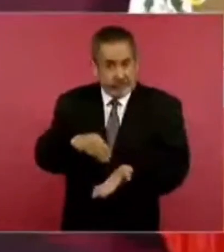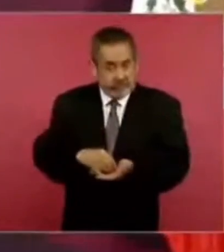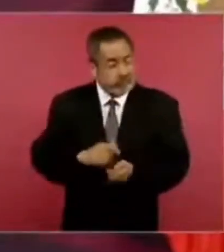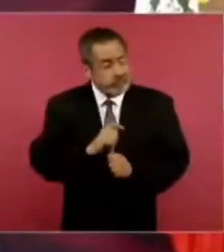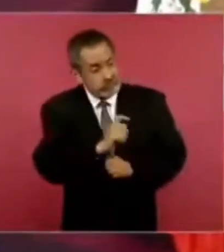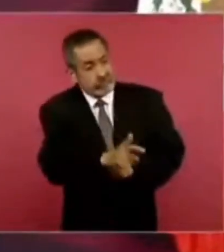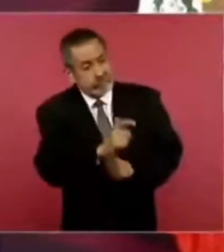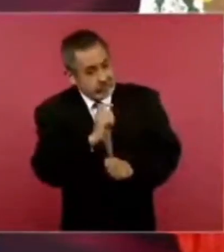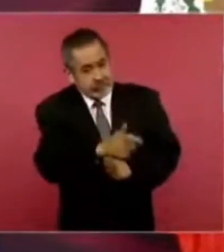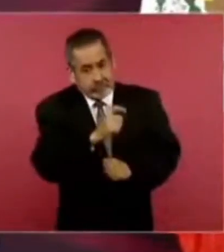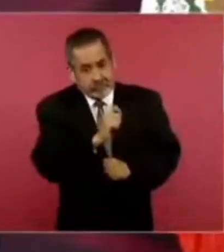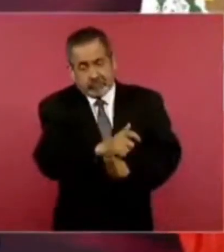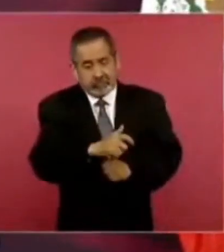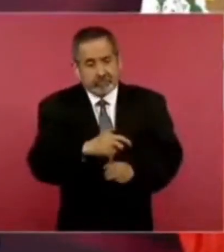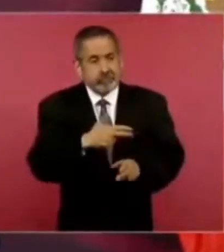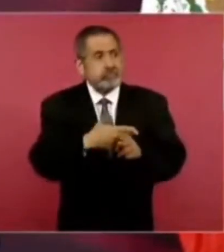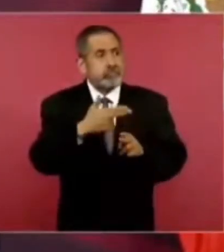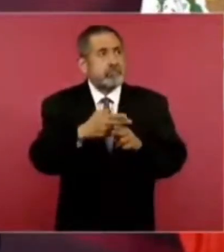así.